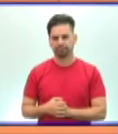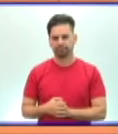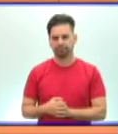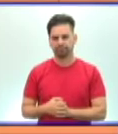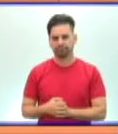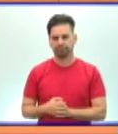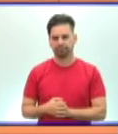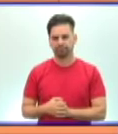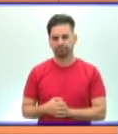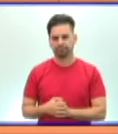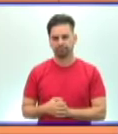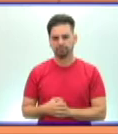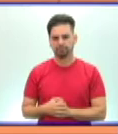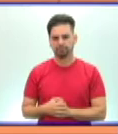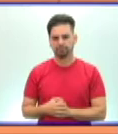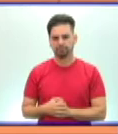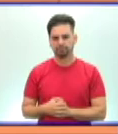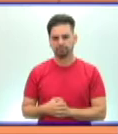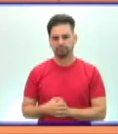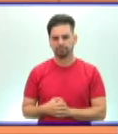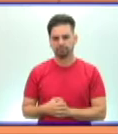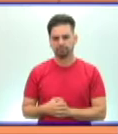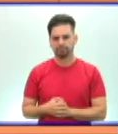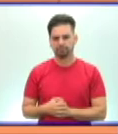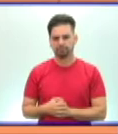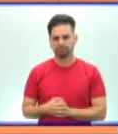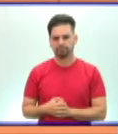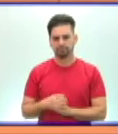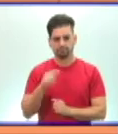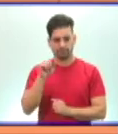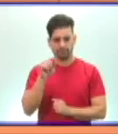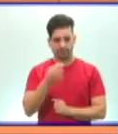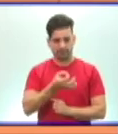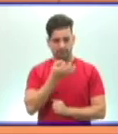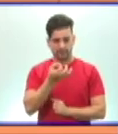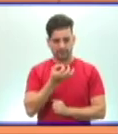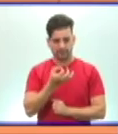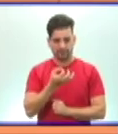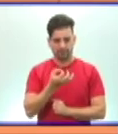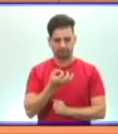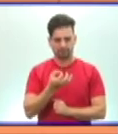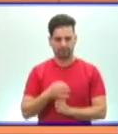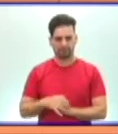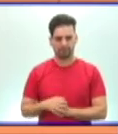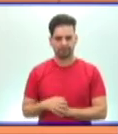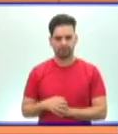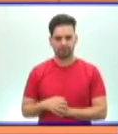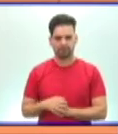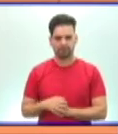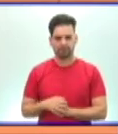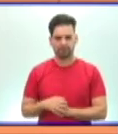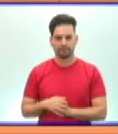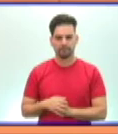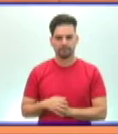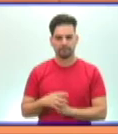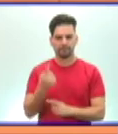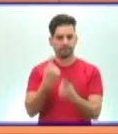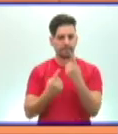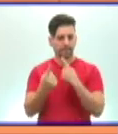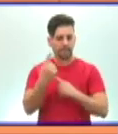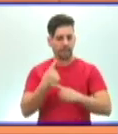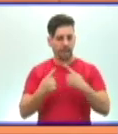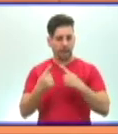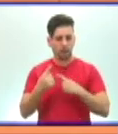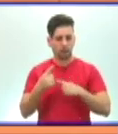Y tenemos aquí la ruta de las pandemias. Bueno, se pierden especies, se destruyen